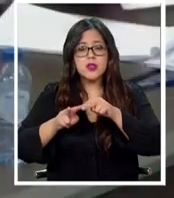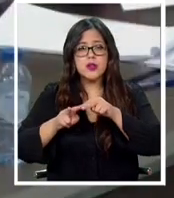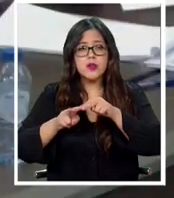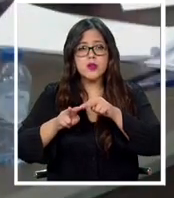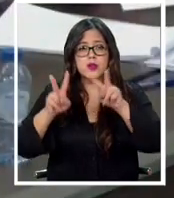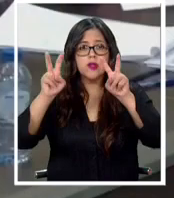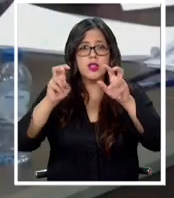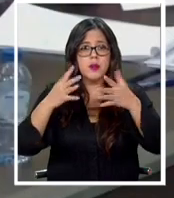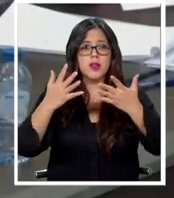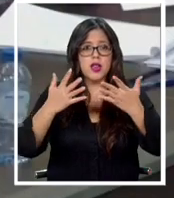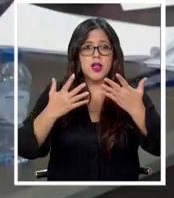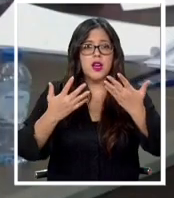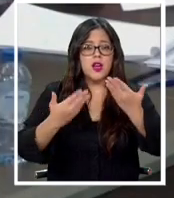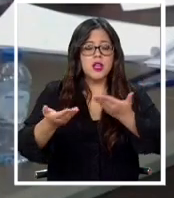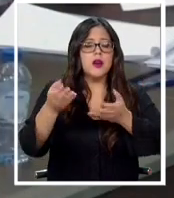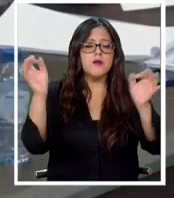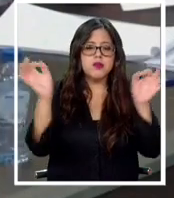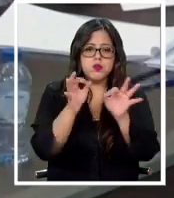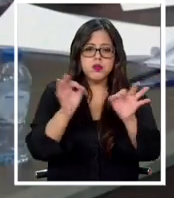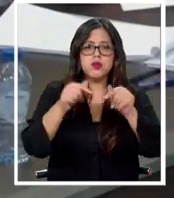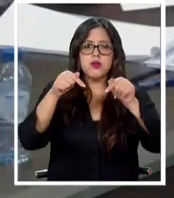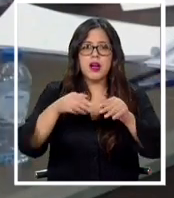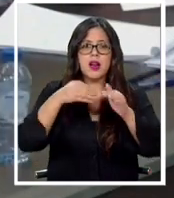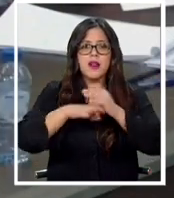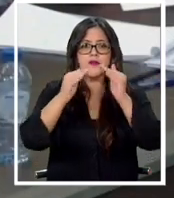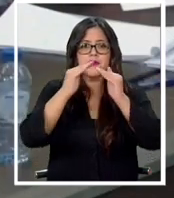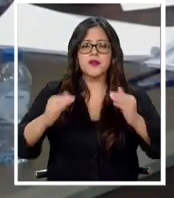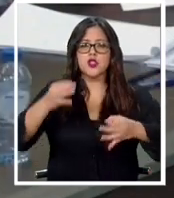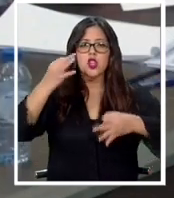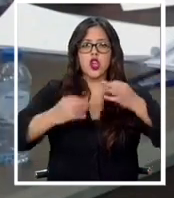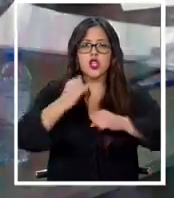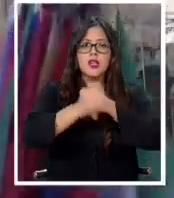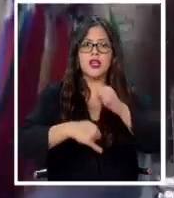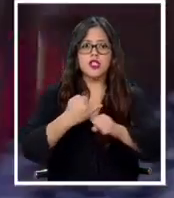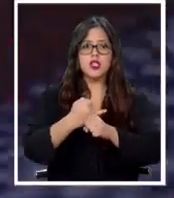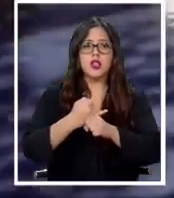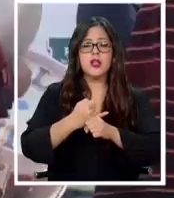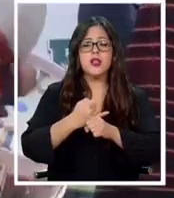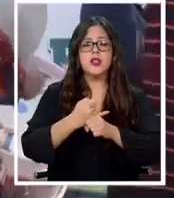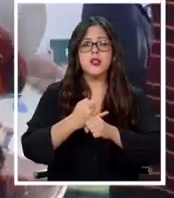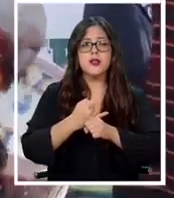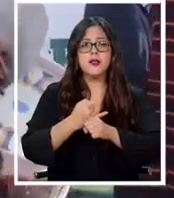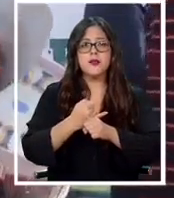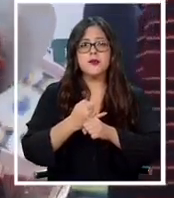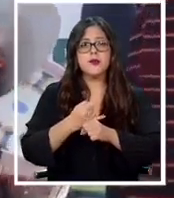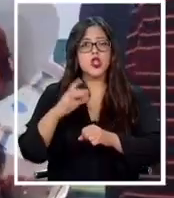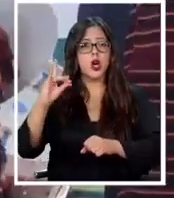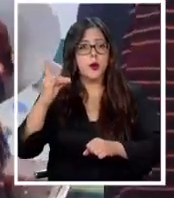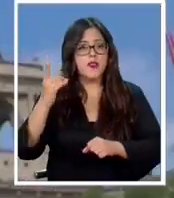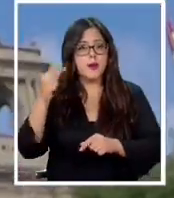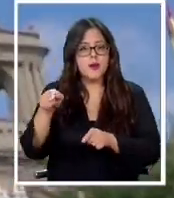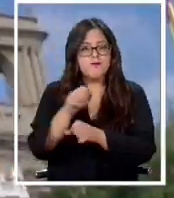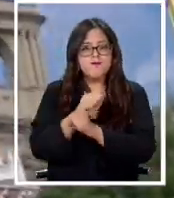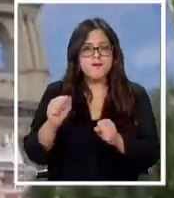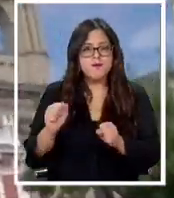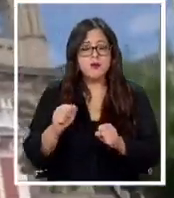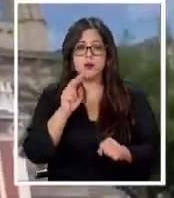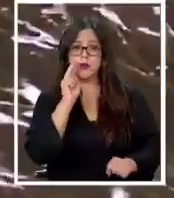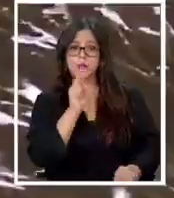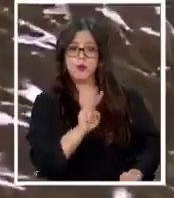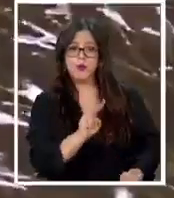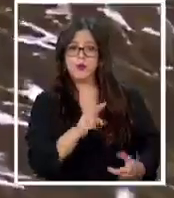alegatos acá al interior de la corte internacional de justicia con bolivia pero fue prácticamente imposible lo que ustedes van a ver a continuación